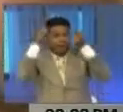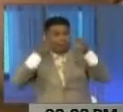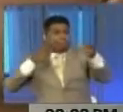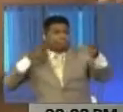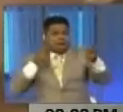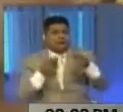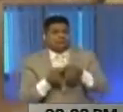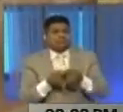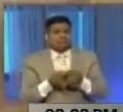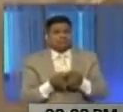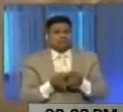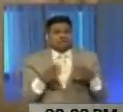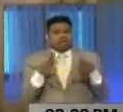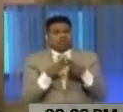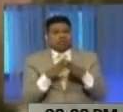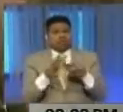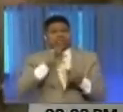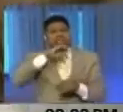de nuestra humanidad.